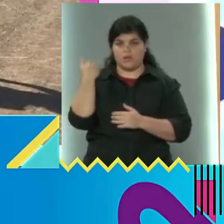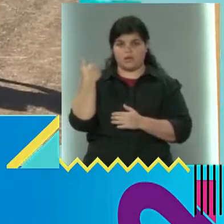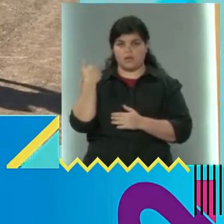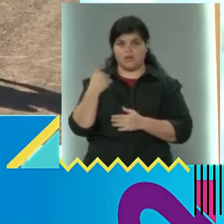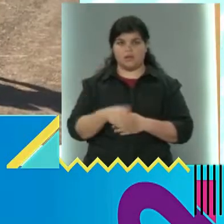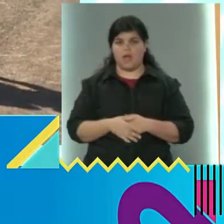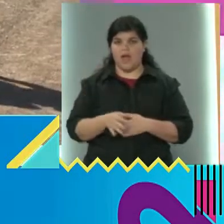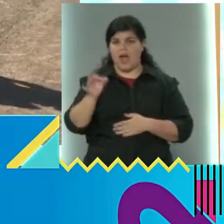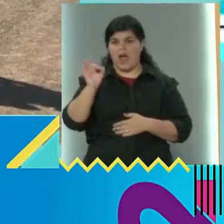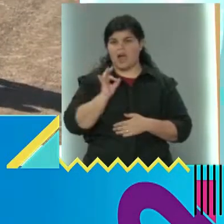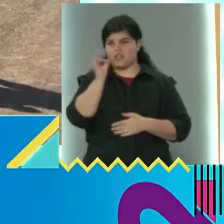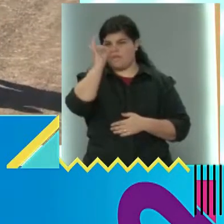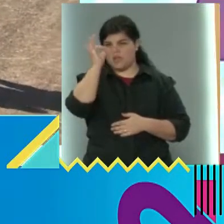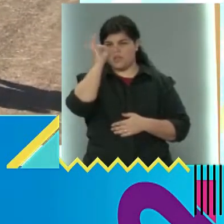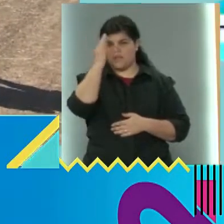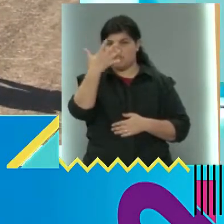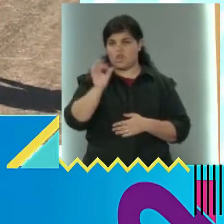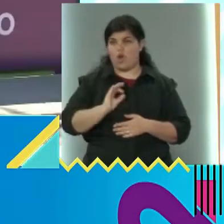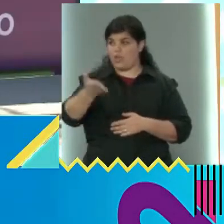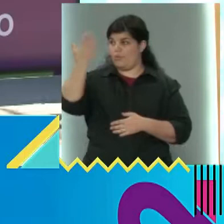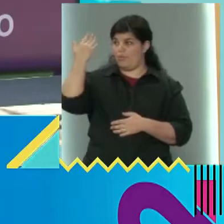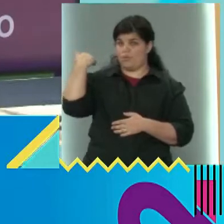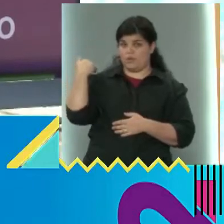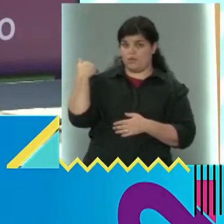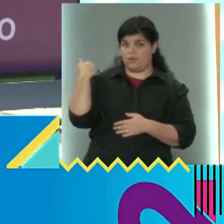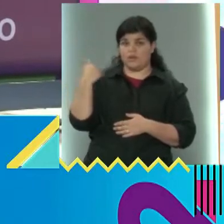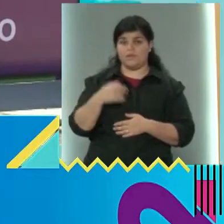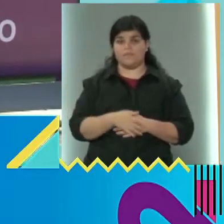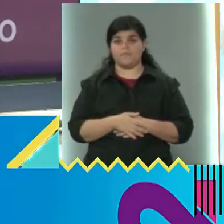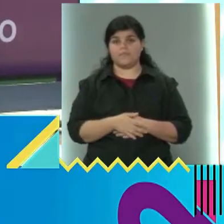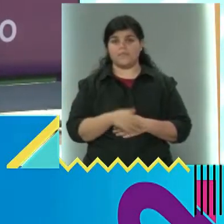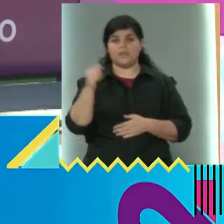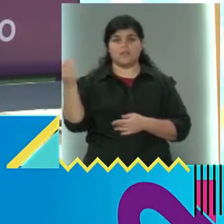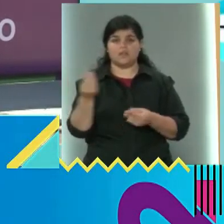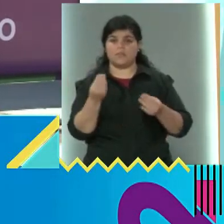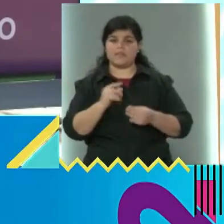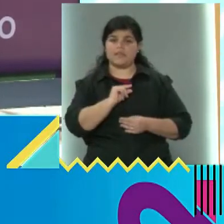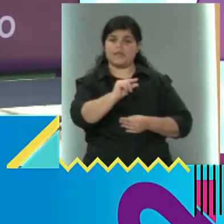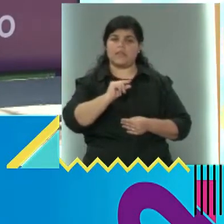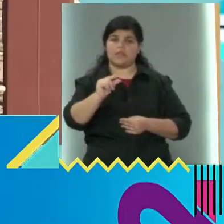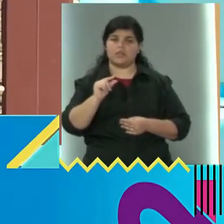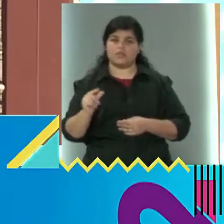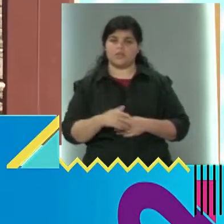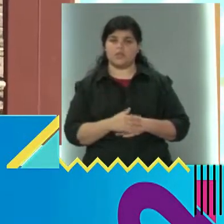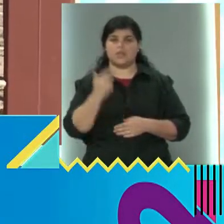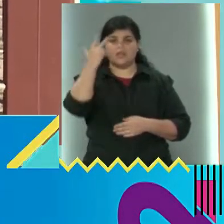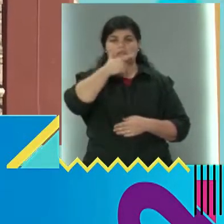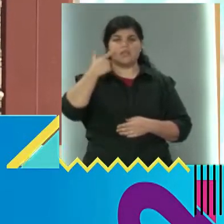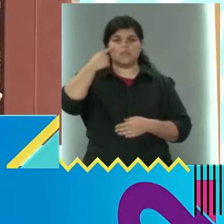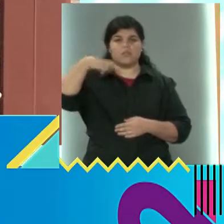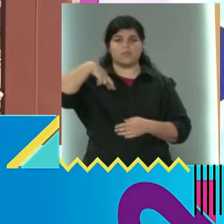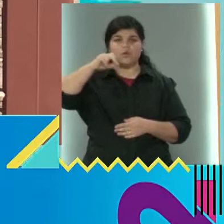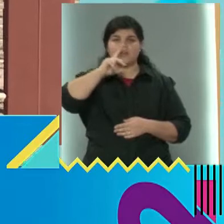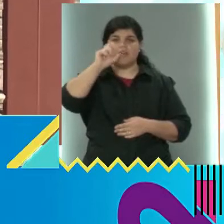los últimos 20, 25 años de la Argentina, el crédito hipotecario, el análisis que hacíamos iba a poder